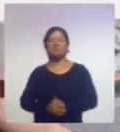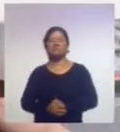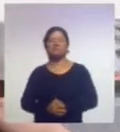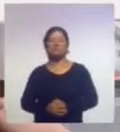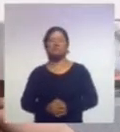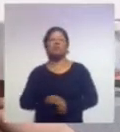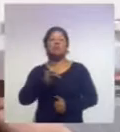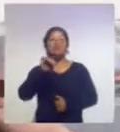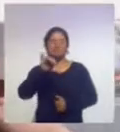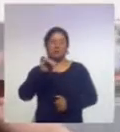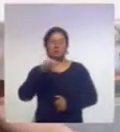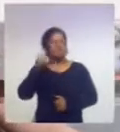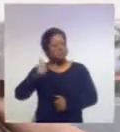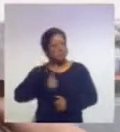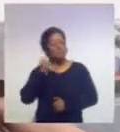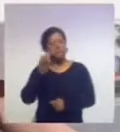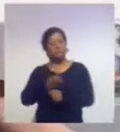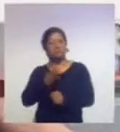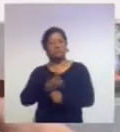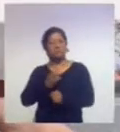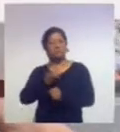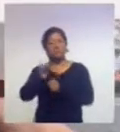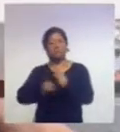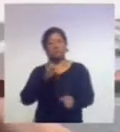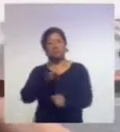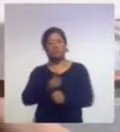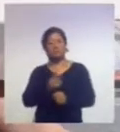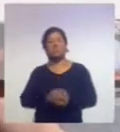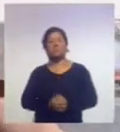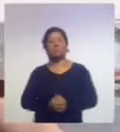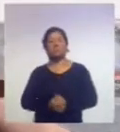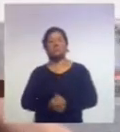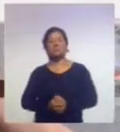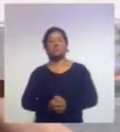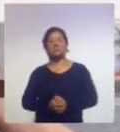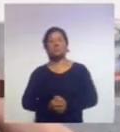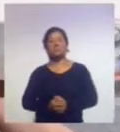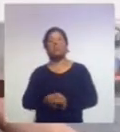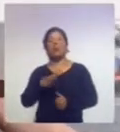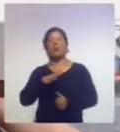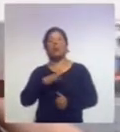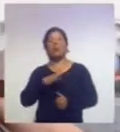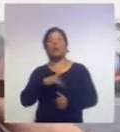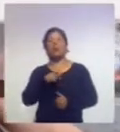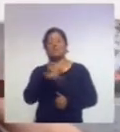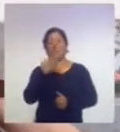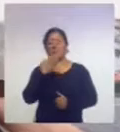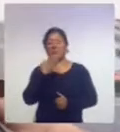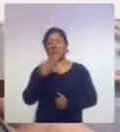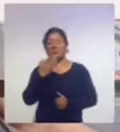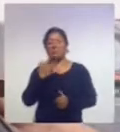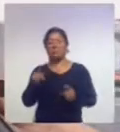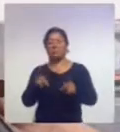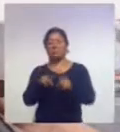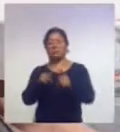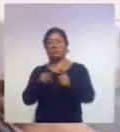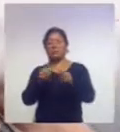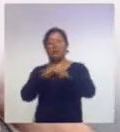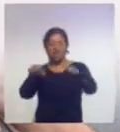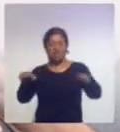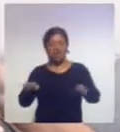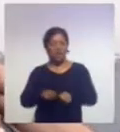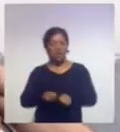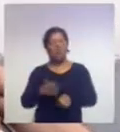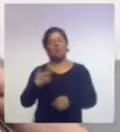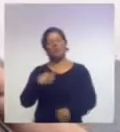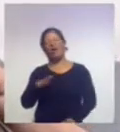sí, tenemos que aprovechar las oportunidades porque como hay buen plantel, entonces tenemos que seguir peleando, no tenemos que bajar los